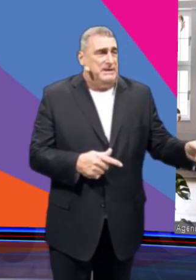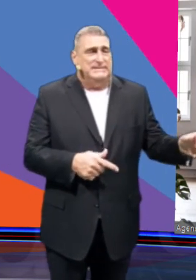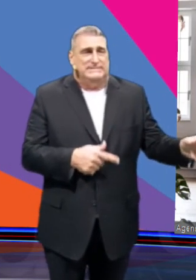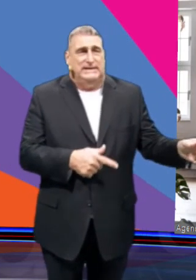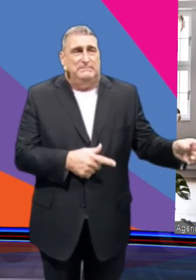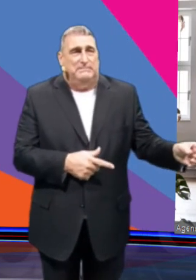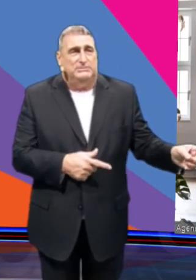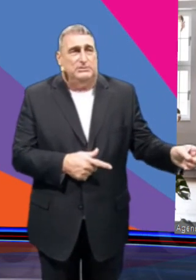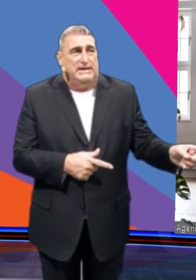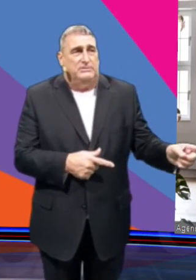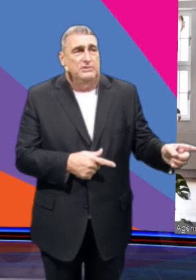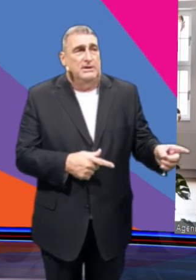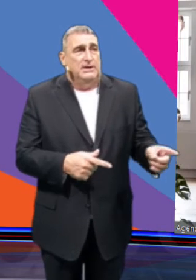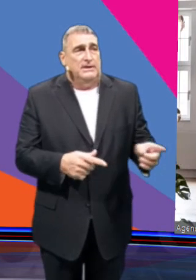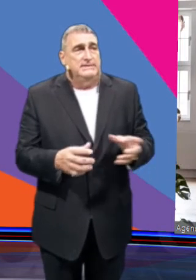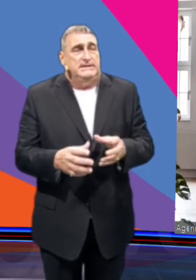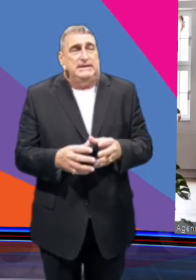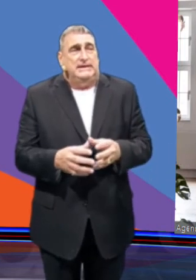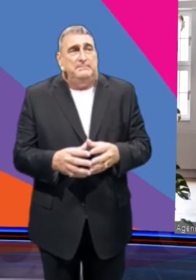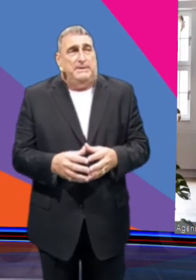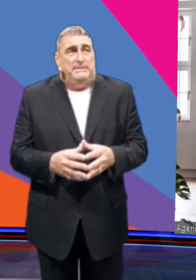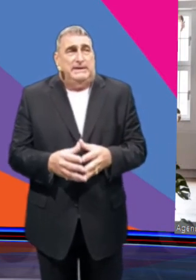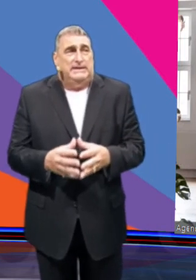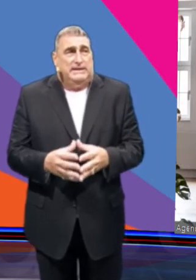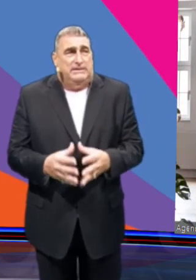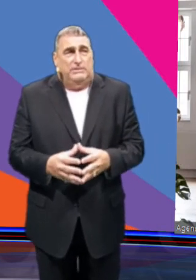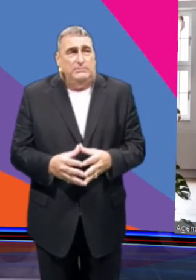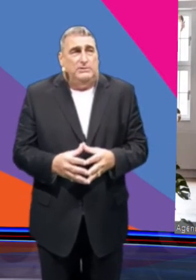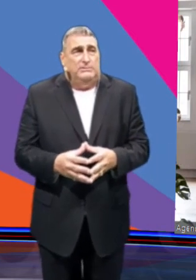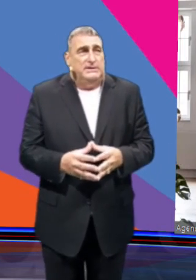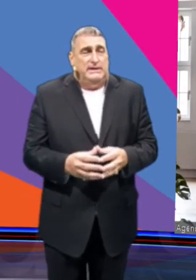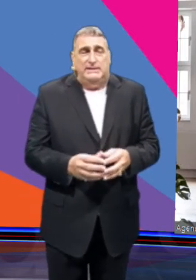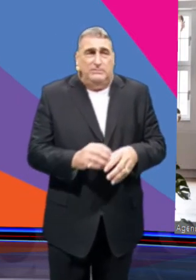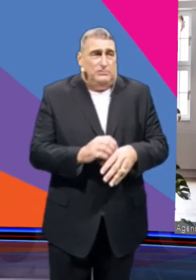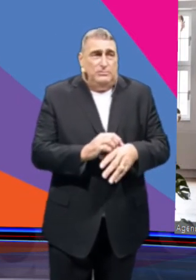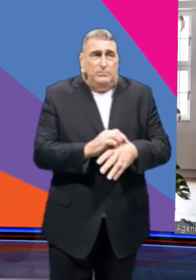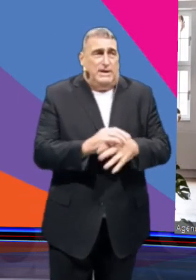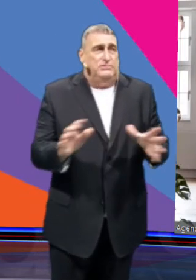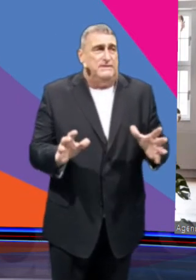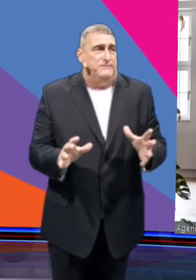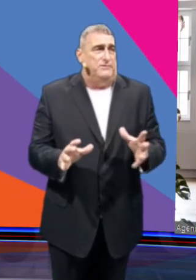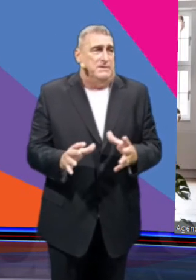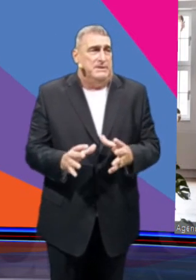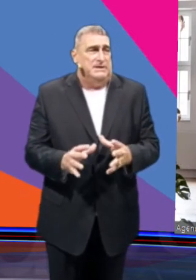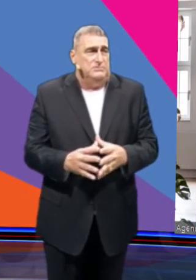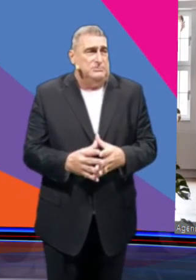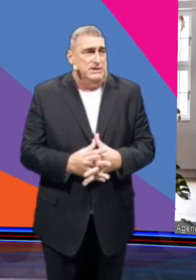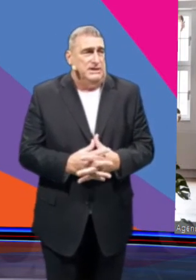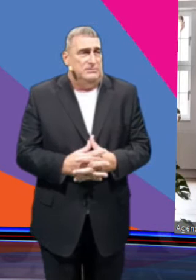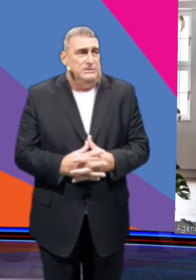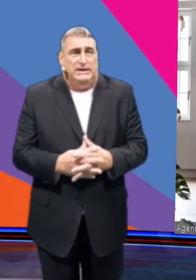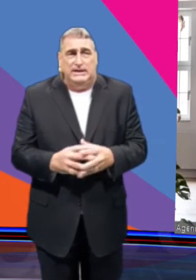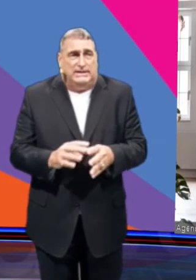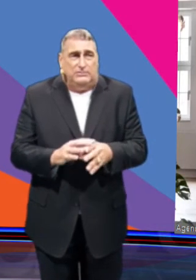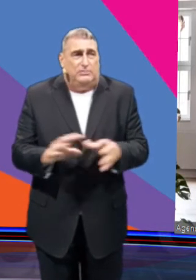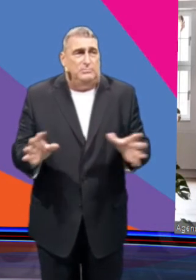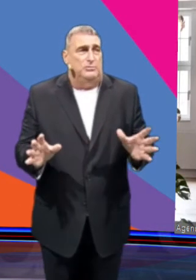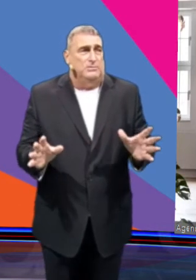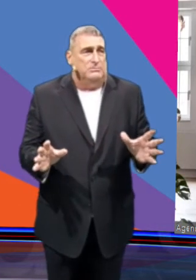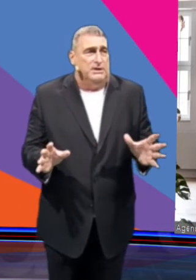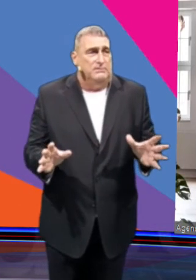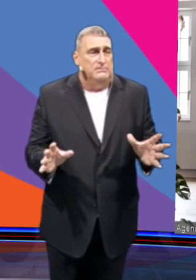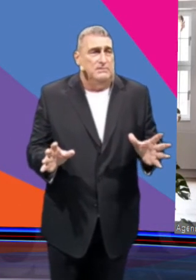para hacerle el mayor daño. Es decir que va a haber que tener una obligatoriedad. No hay otra forma para solucionar esto. Tiene que estar todo el